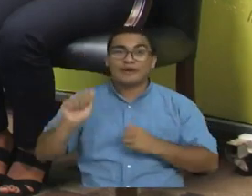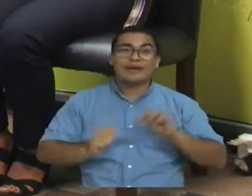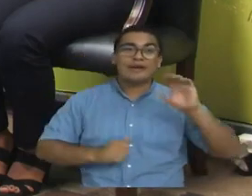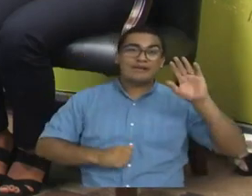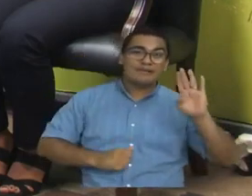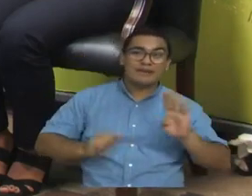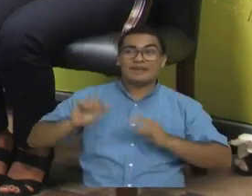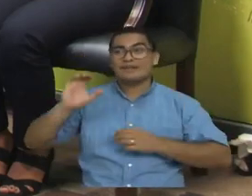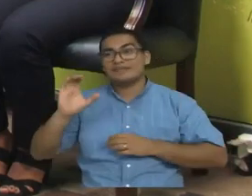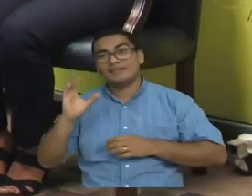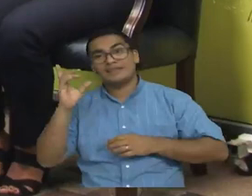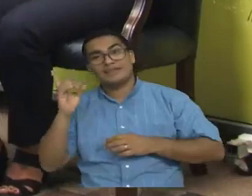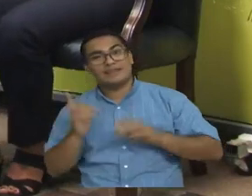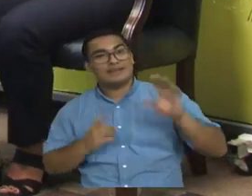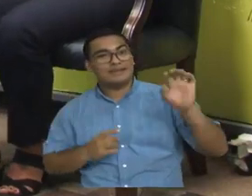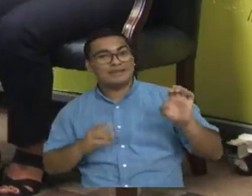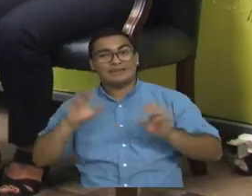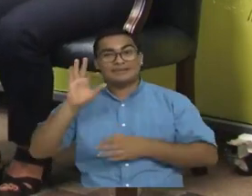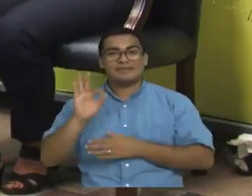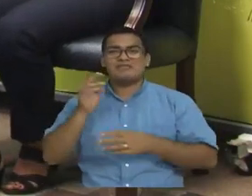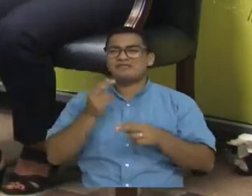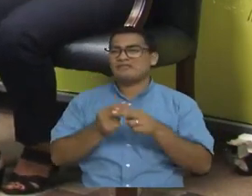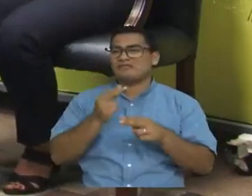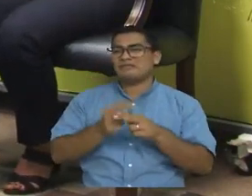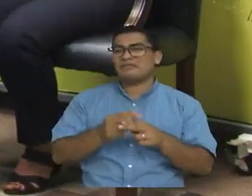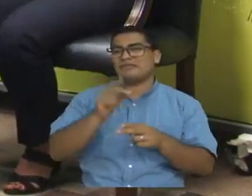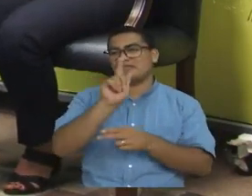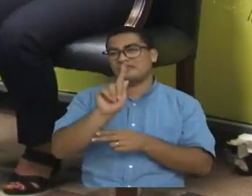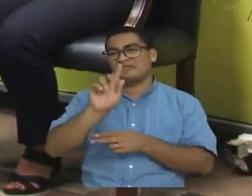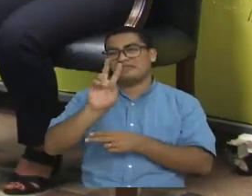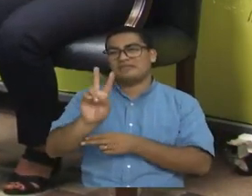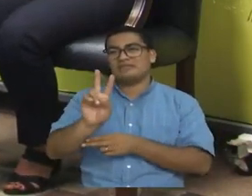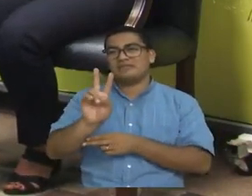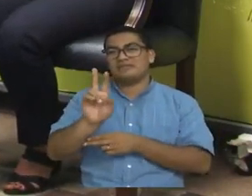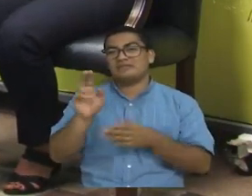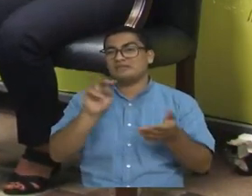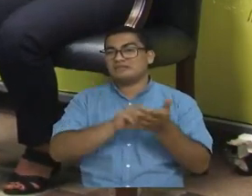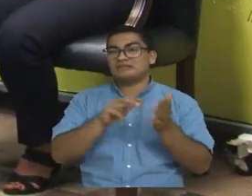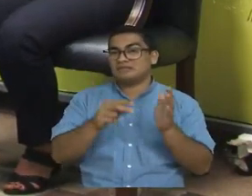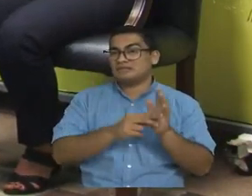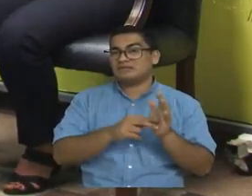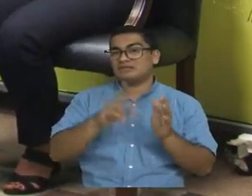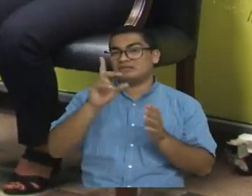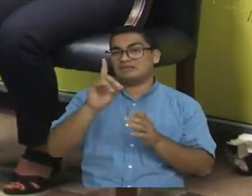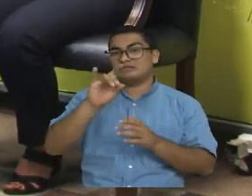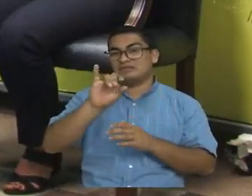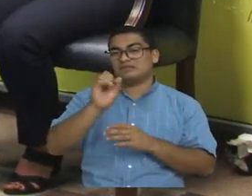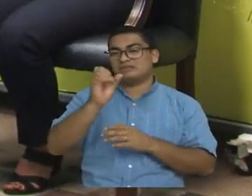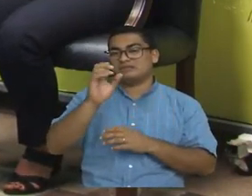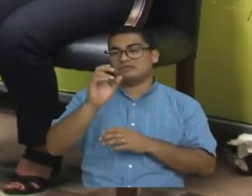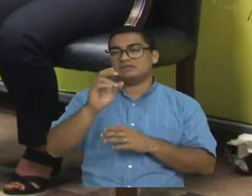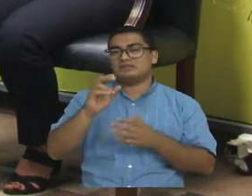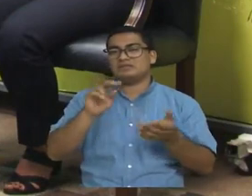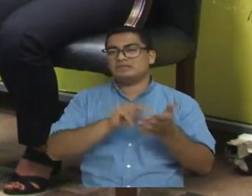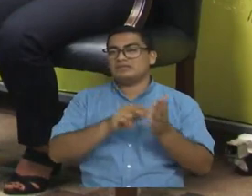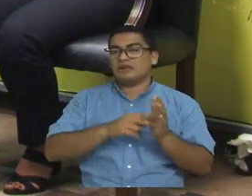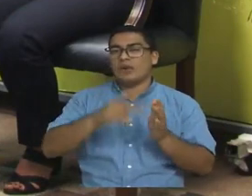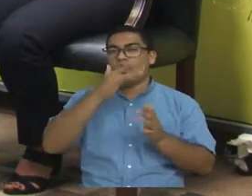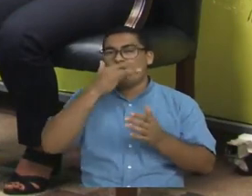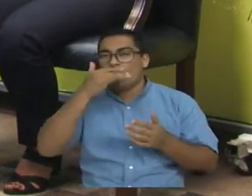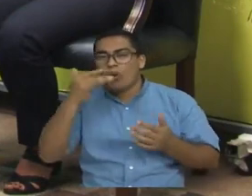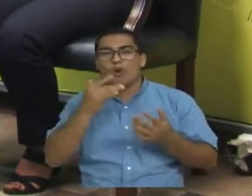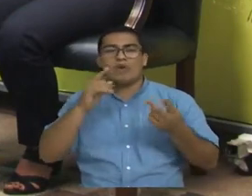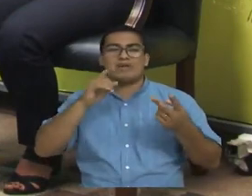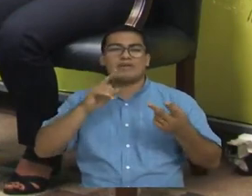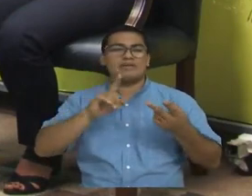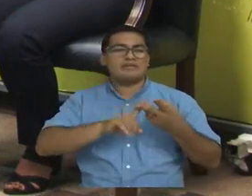televisión, por ejemplo, vamos a mencionarlos, pues, Discovery Kids, presenta el abecedario, los colores, y